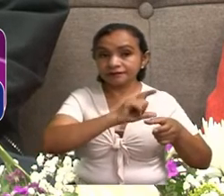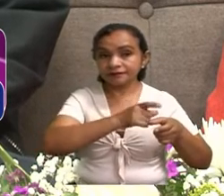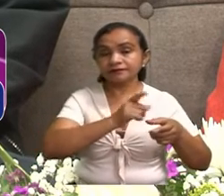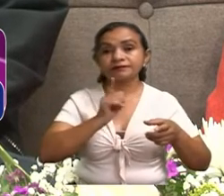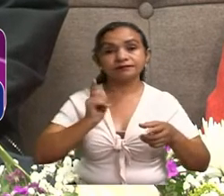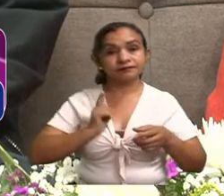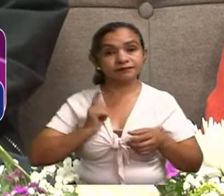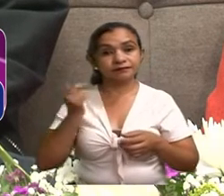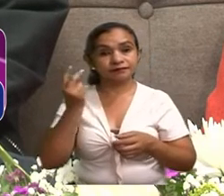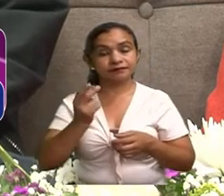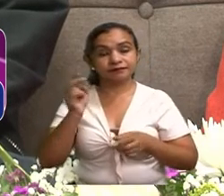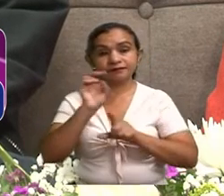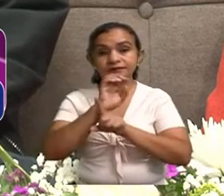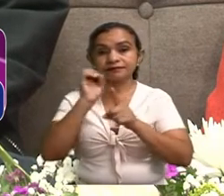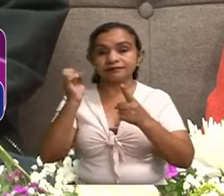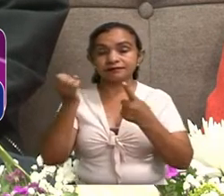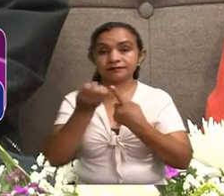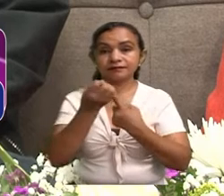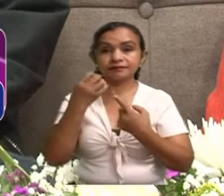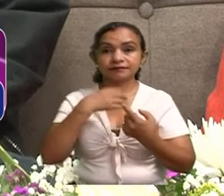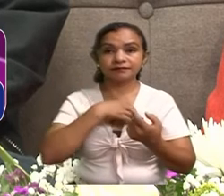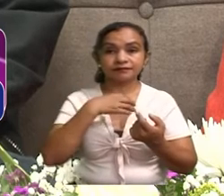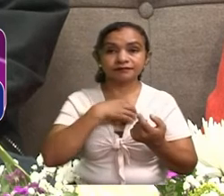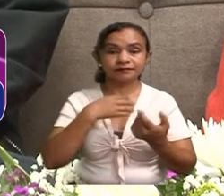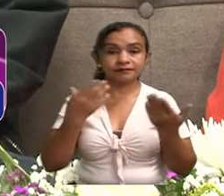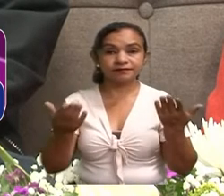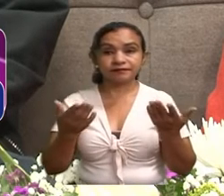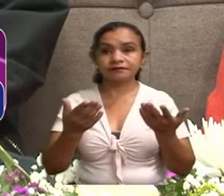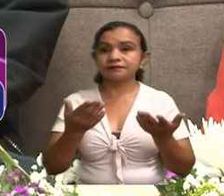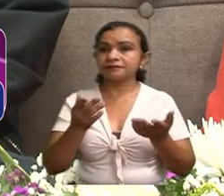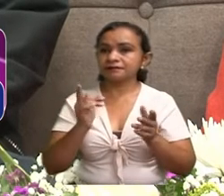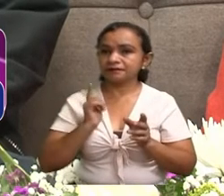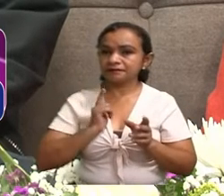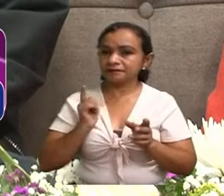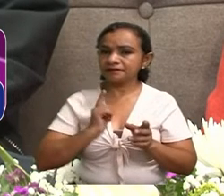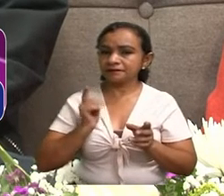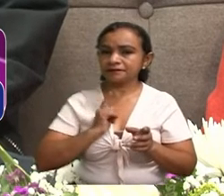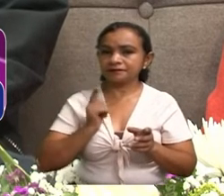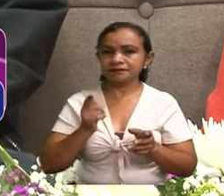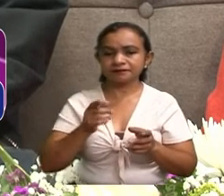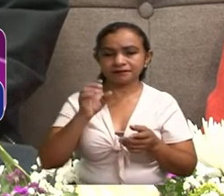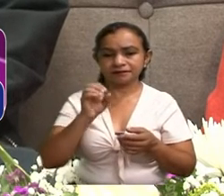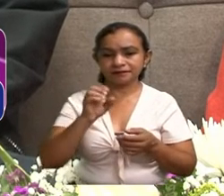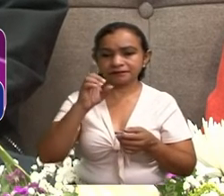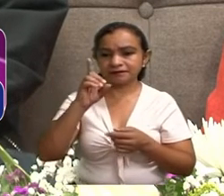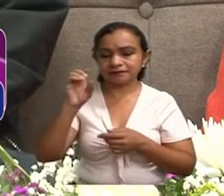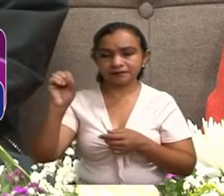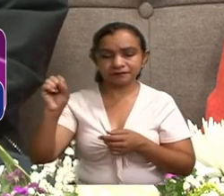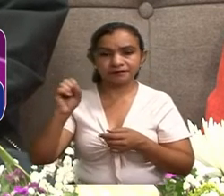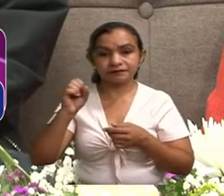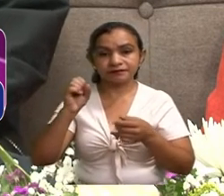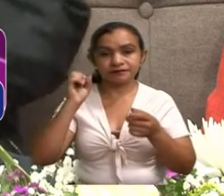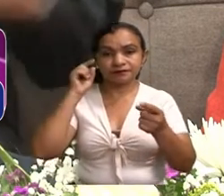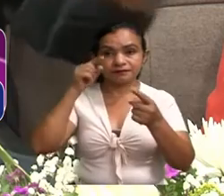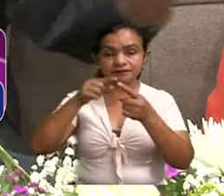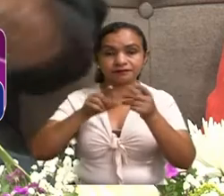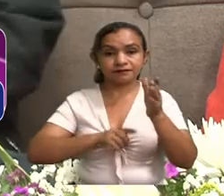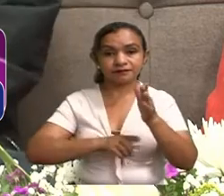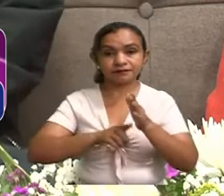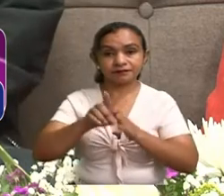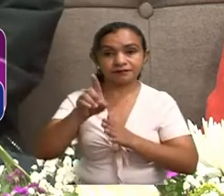estas organizaciones están bastante vinculadas al tema de los ODS, los Objetivos de Desarrollo Sostenible.